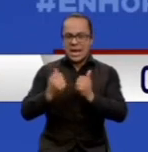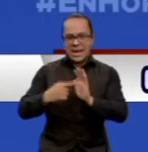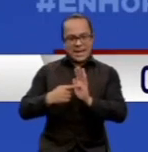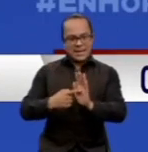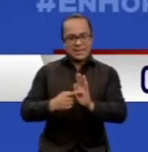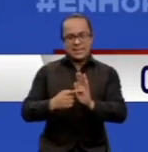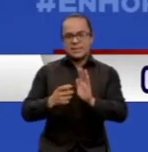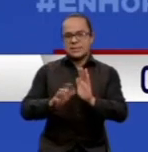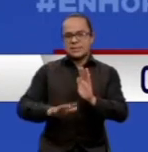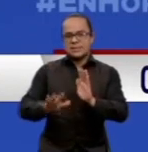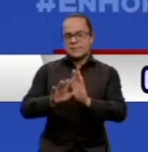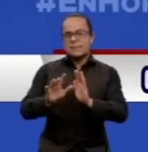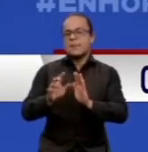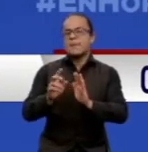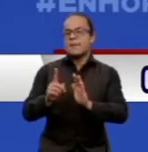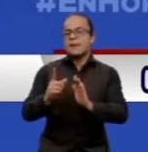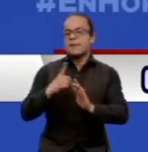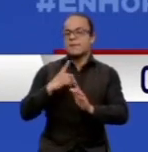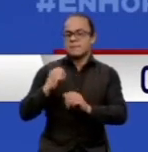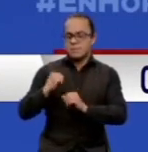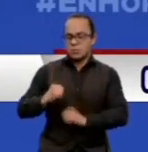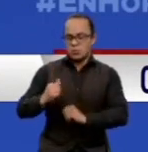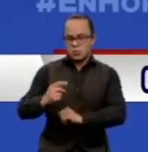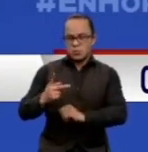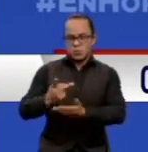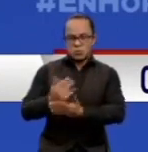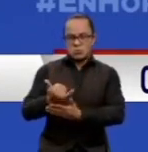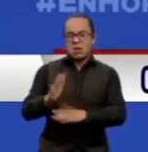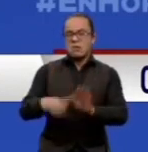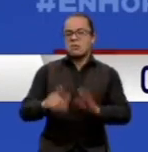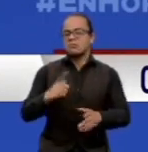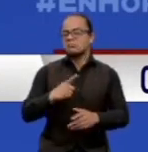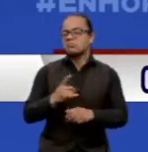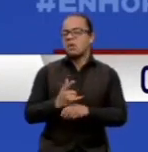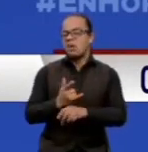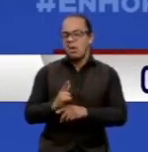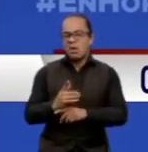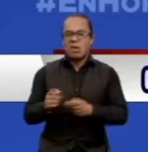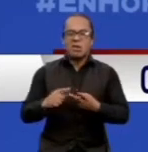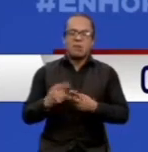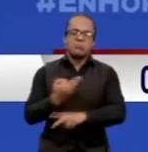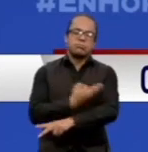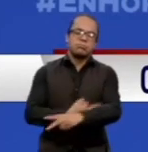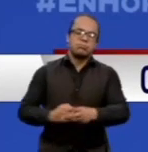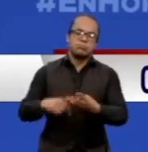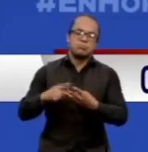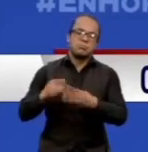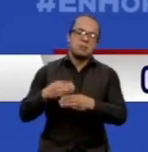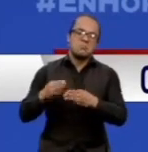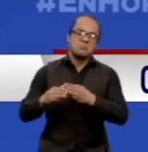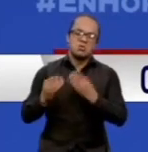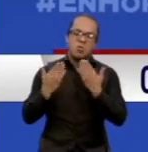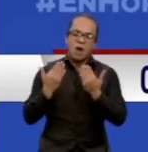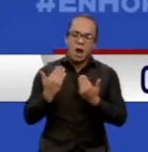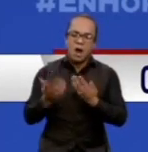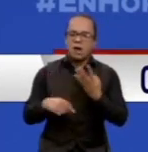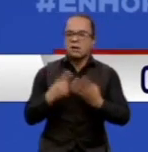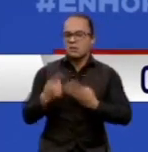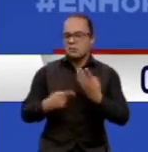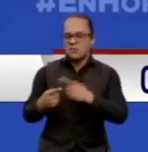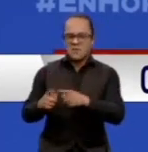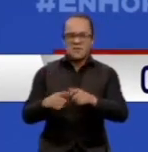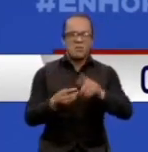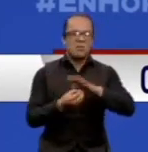quien depende tu proyecto, te dice que no está lista, que va tarde, que no llegó la materia prima. Bueno, en